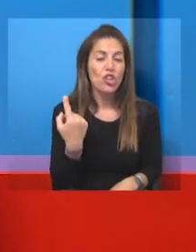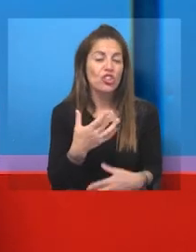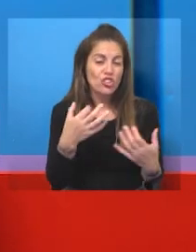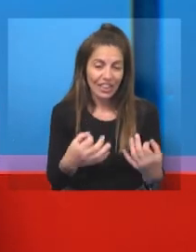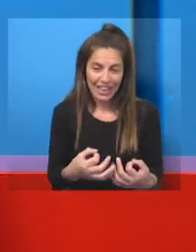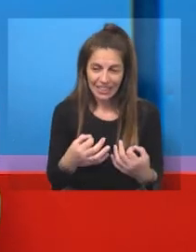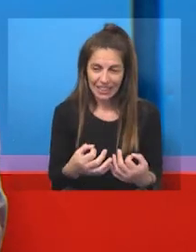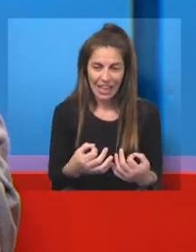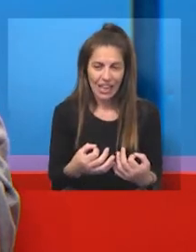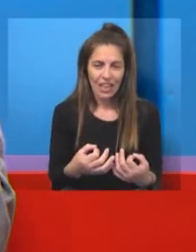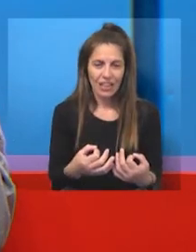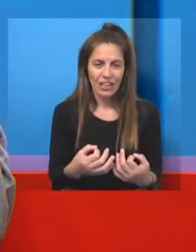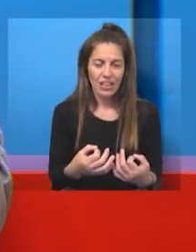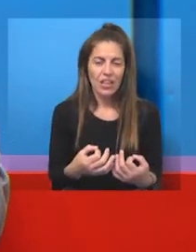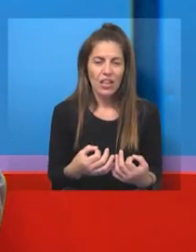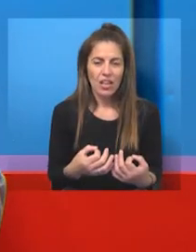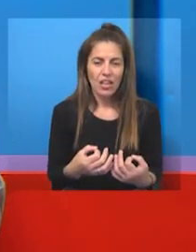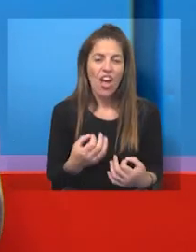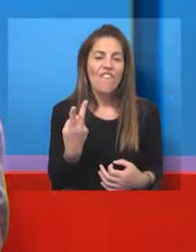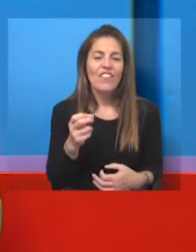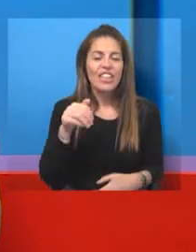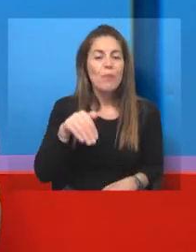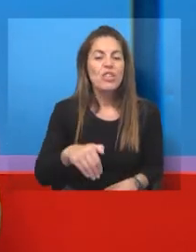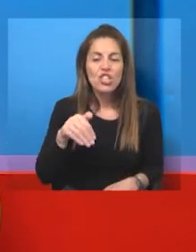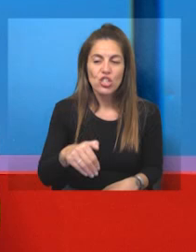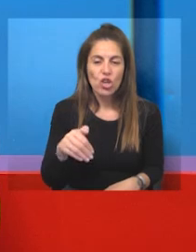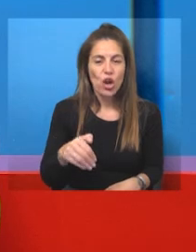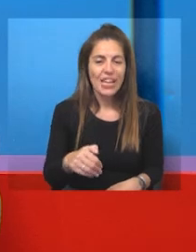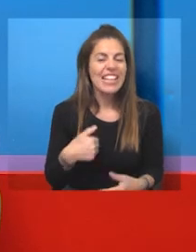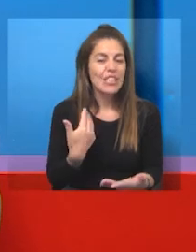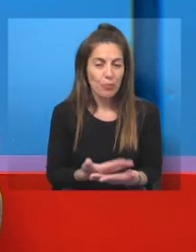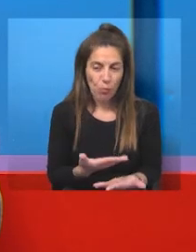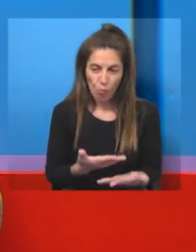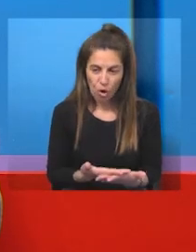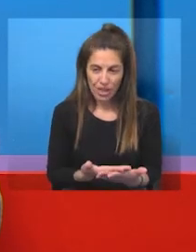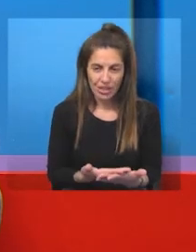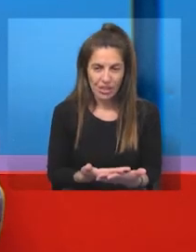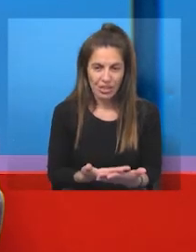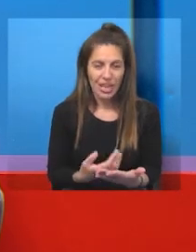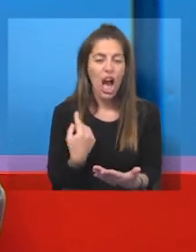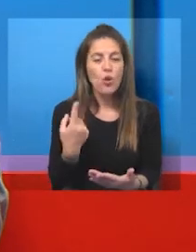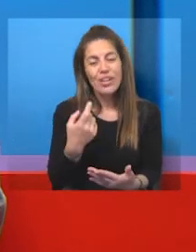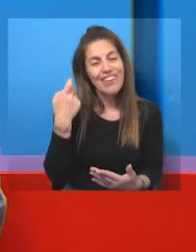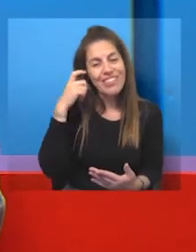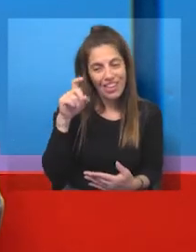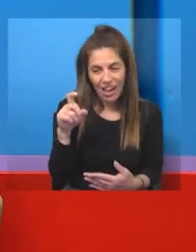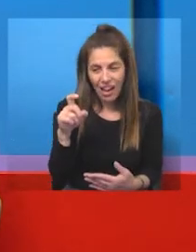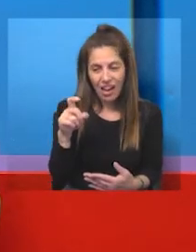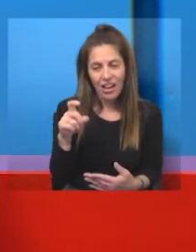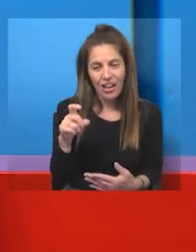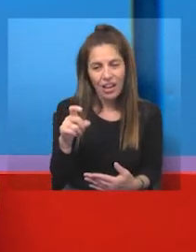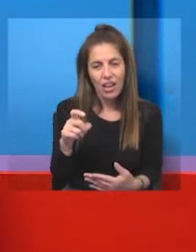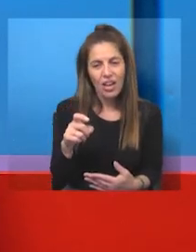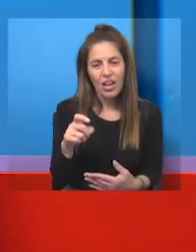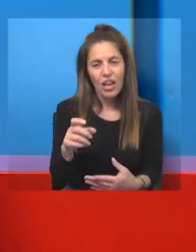eh A ver son los 20 millones de de que se Proponen este a nuestro criterio eh Son